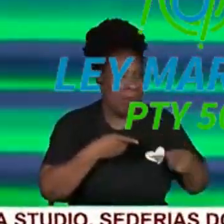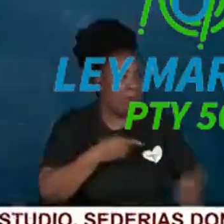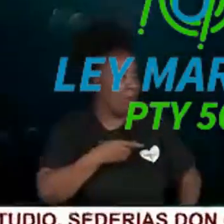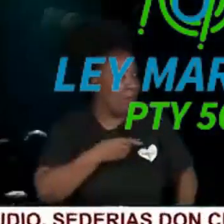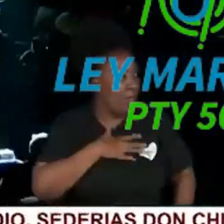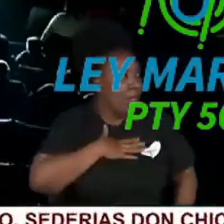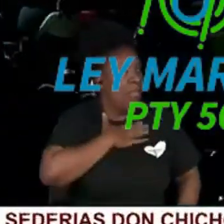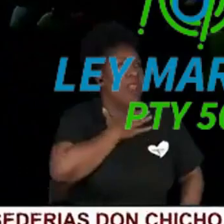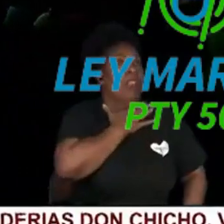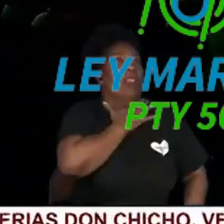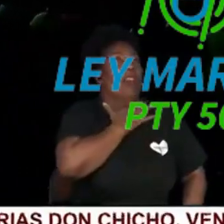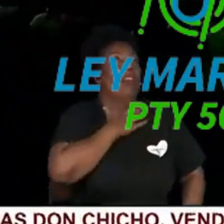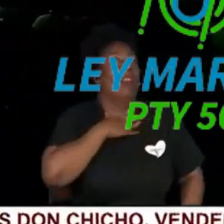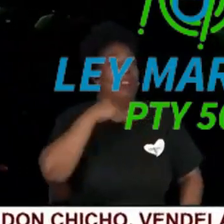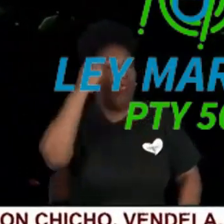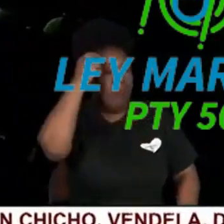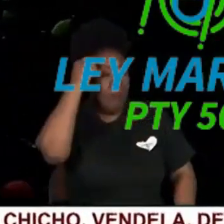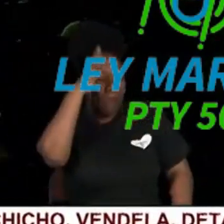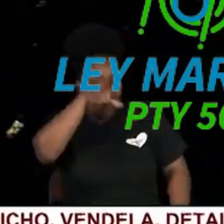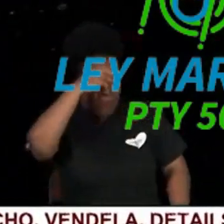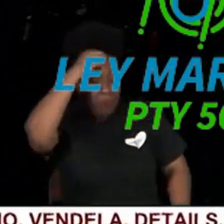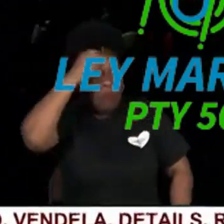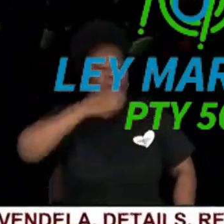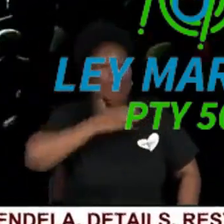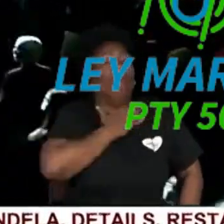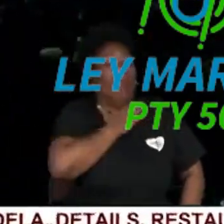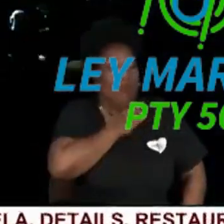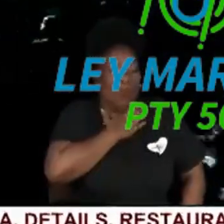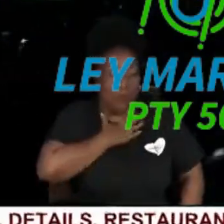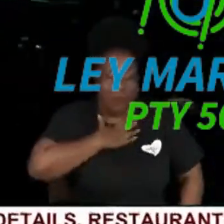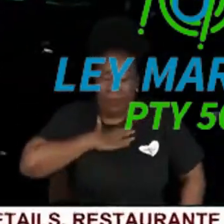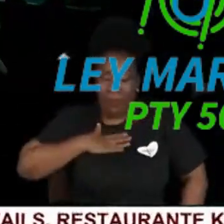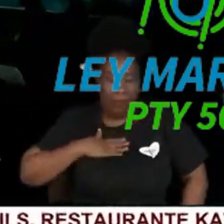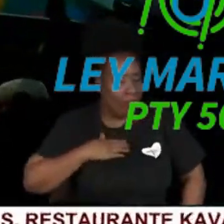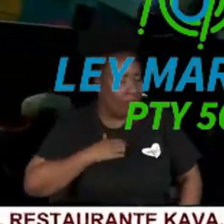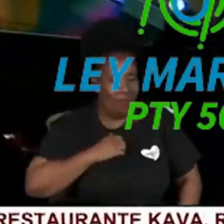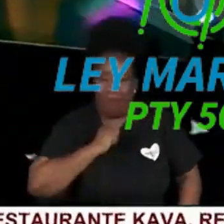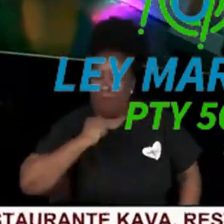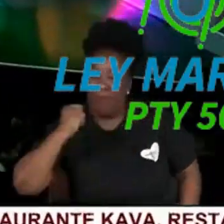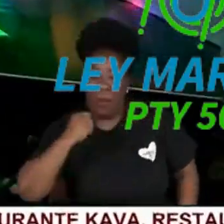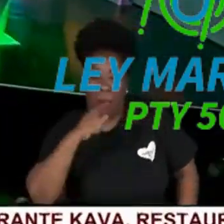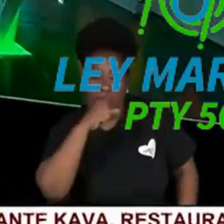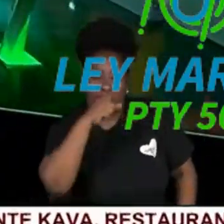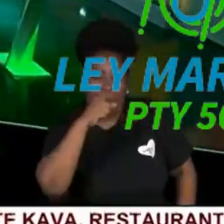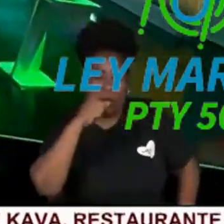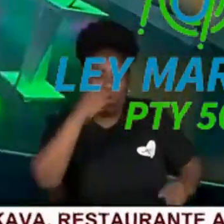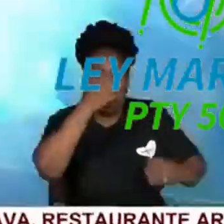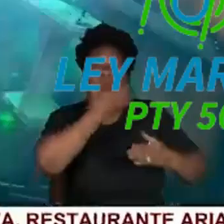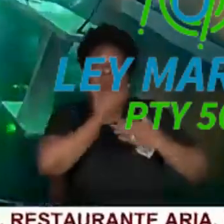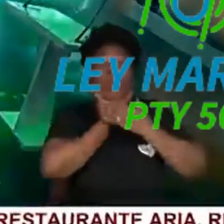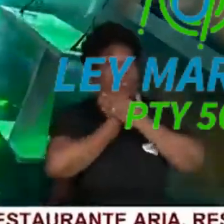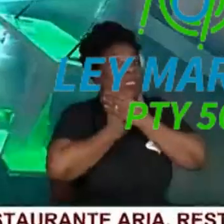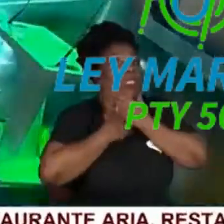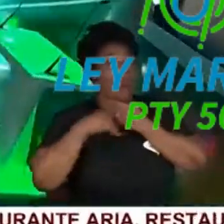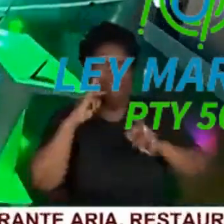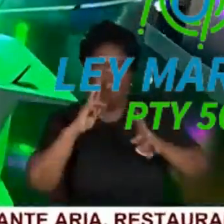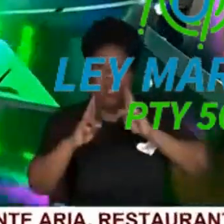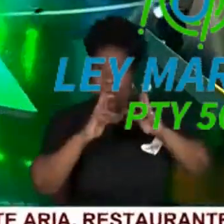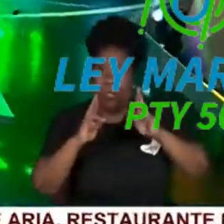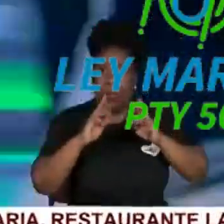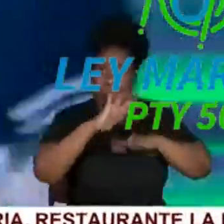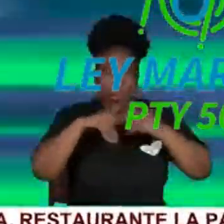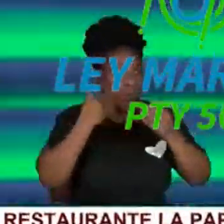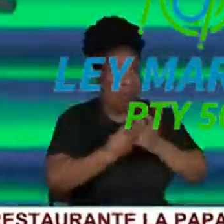dejaste sin aire. Por ti aprendí a aguantar la respiración. No quería dejarte, pero tú fuiste aficionado